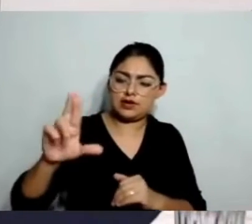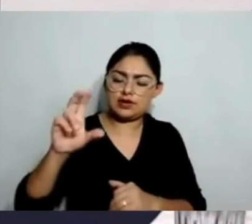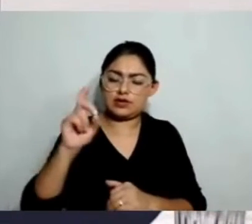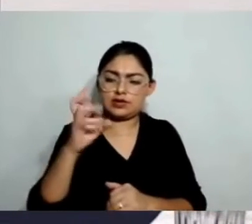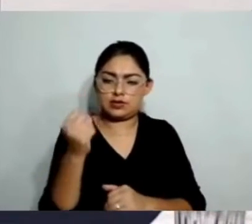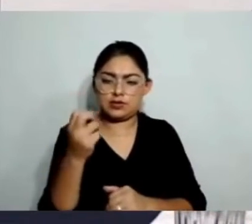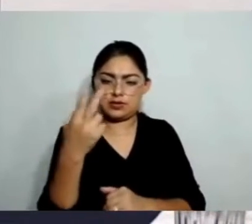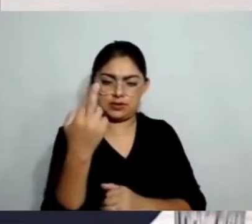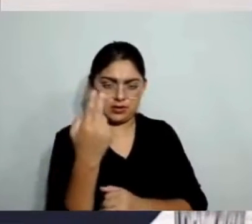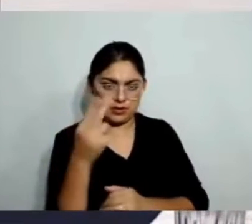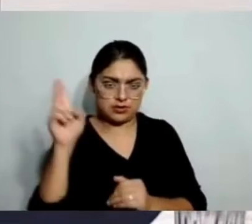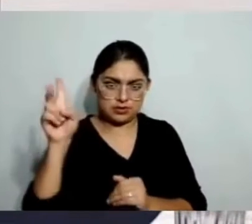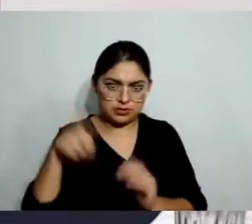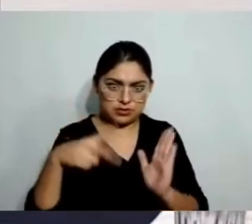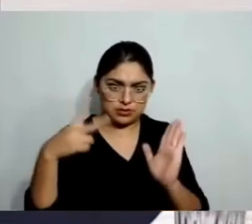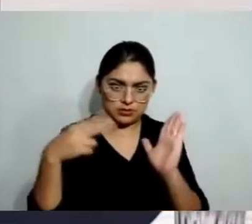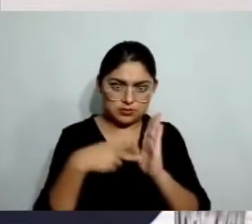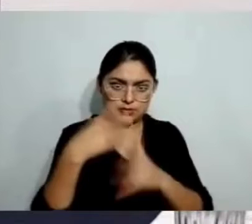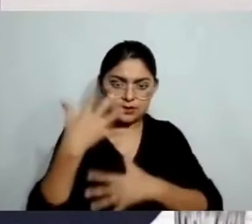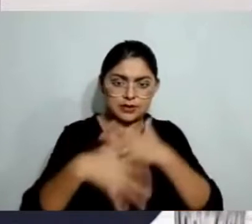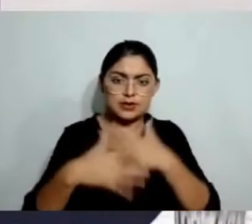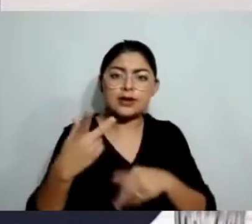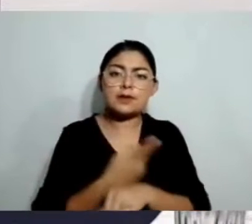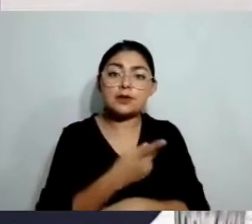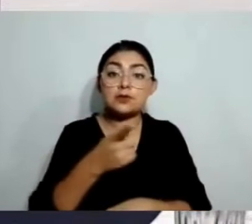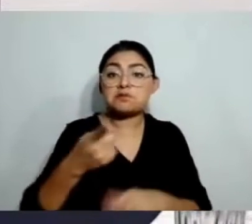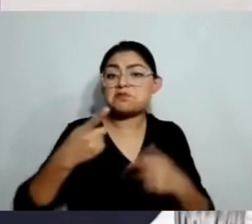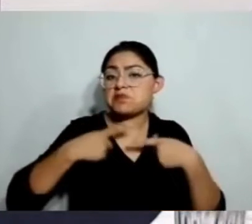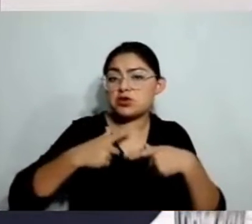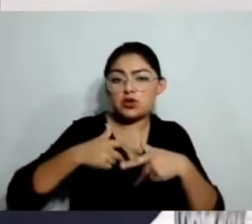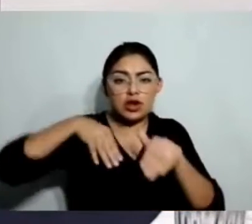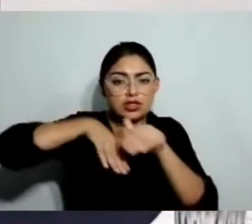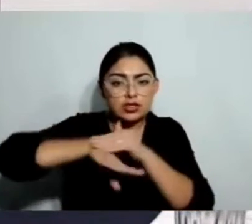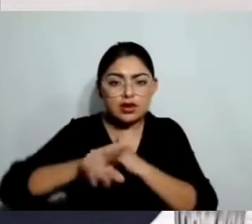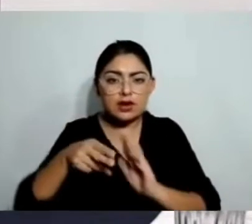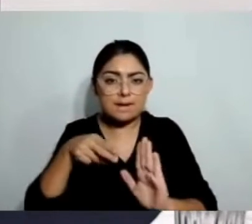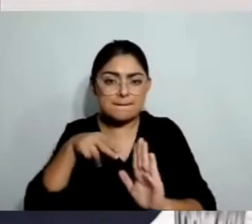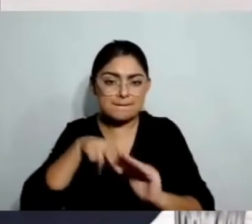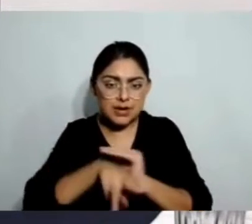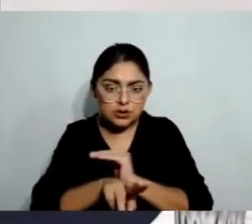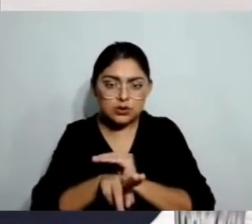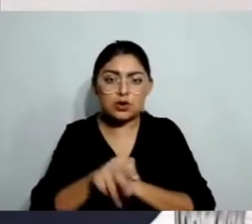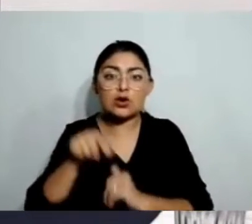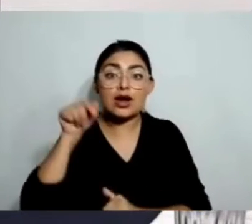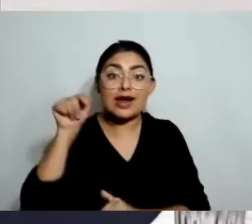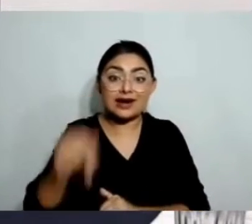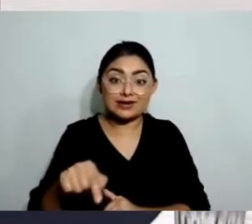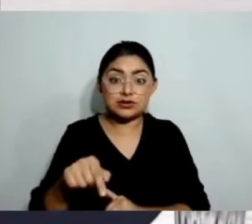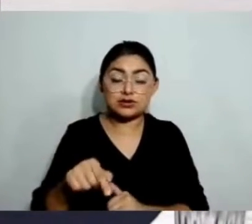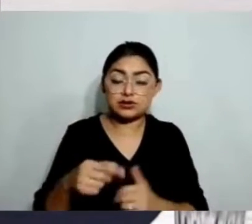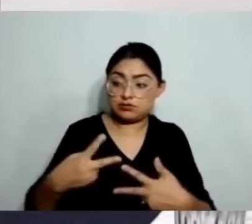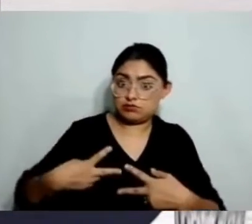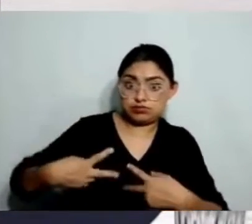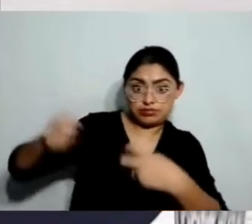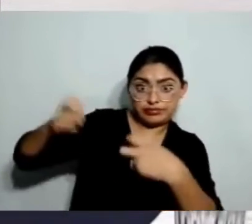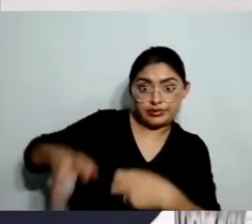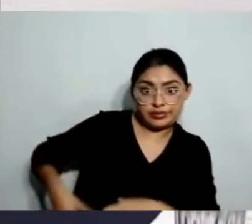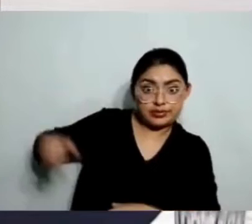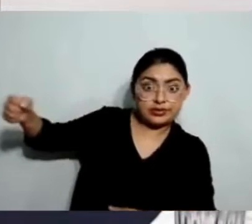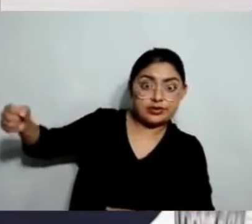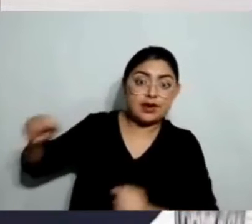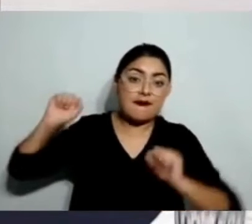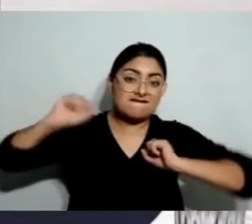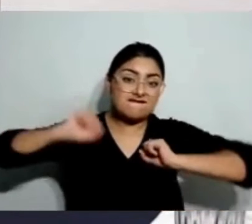pasó esto alguien iba entrando a la Estación de metro le robaron la cartera salió corriendo y de repente